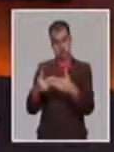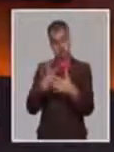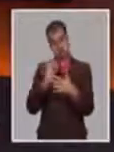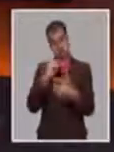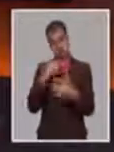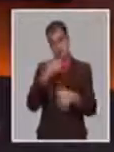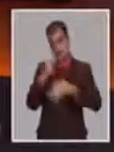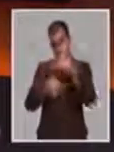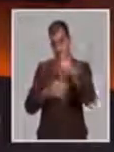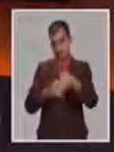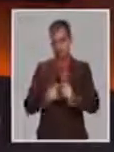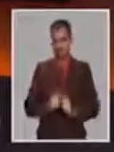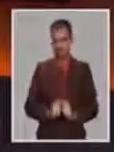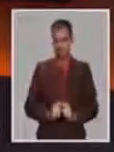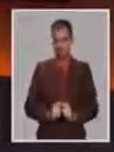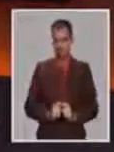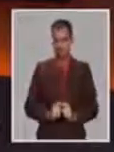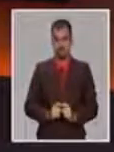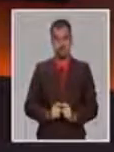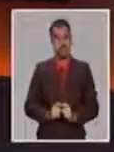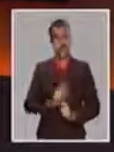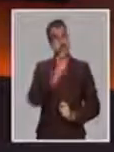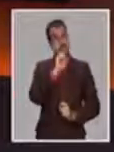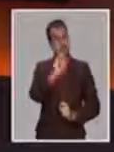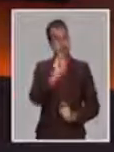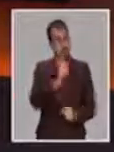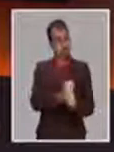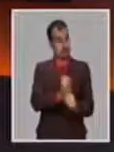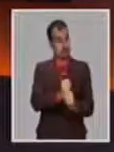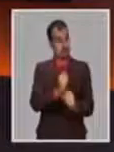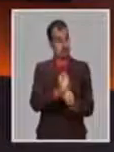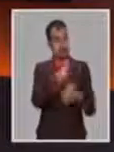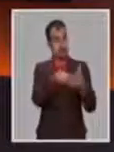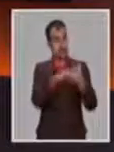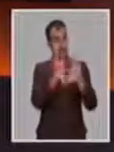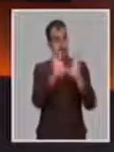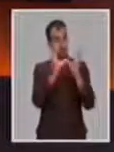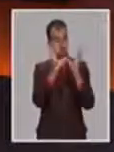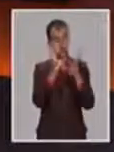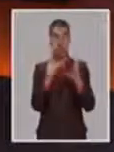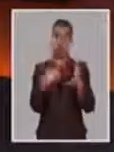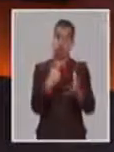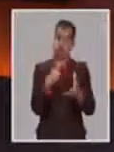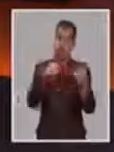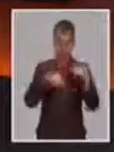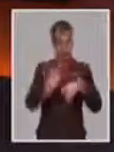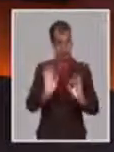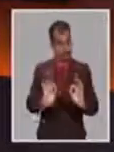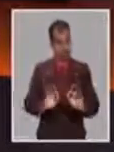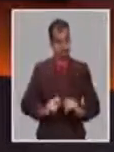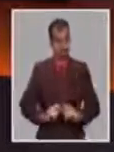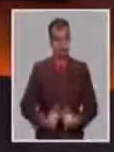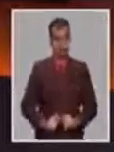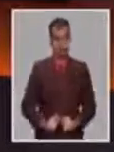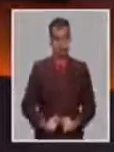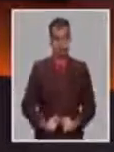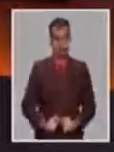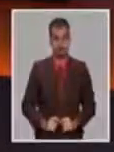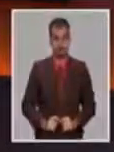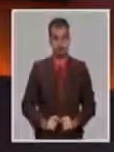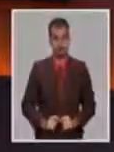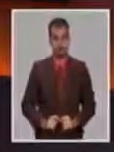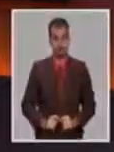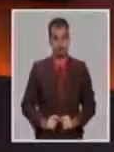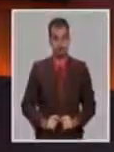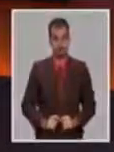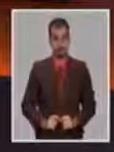importante decirlo, representa el mayor reto metodológico y operacional al que nos estamos enfrentando, a punto de